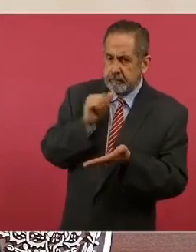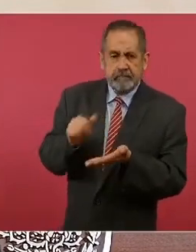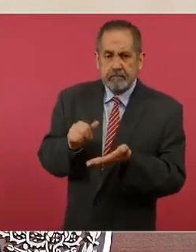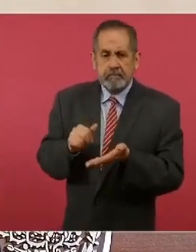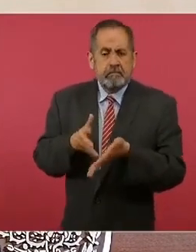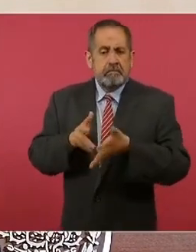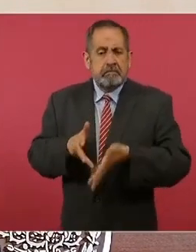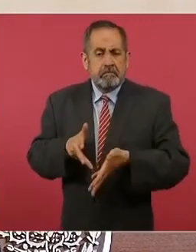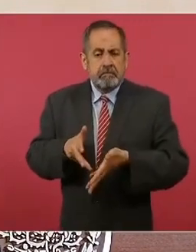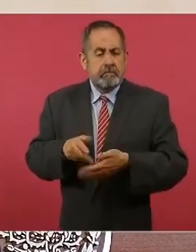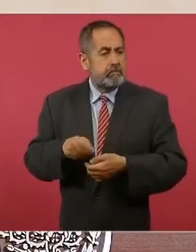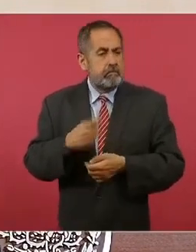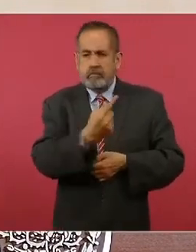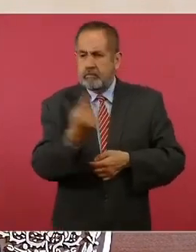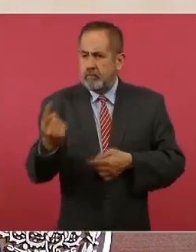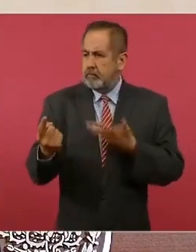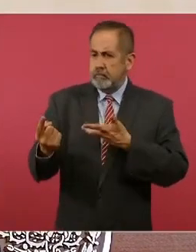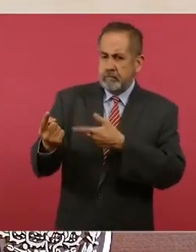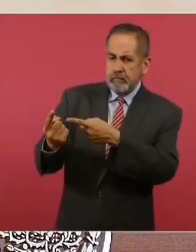el